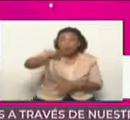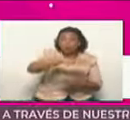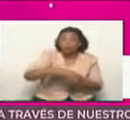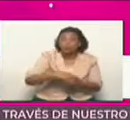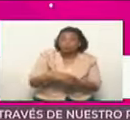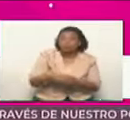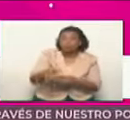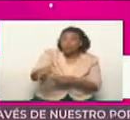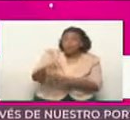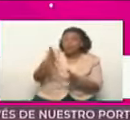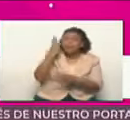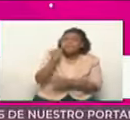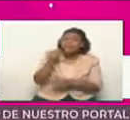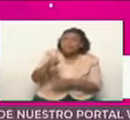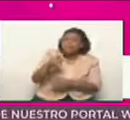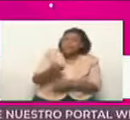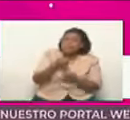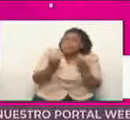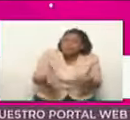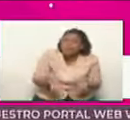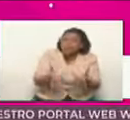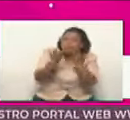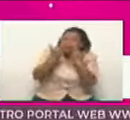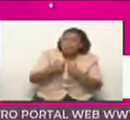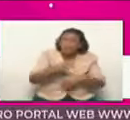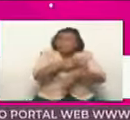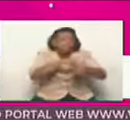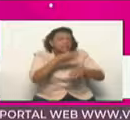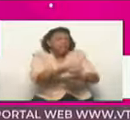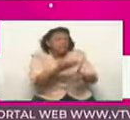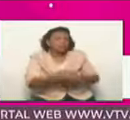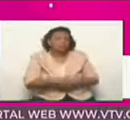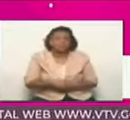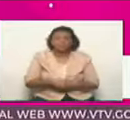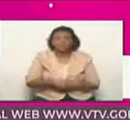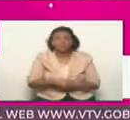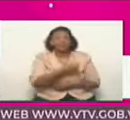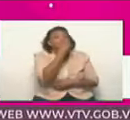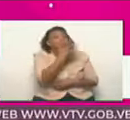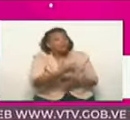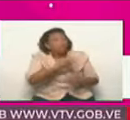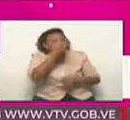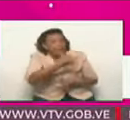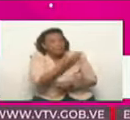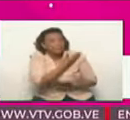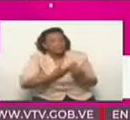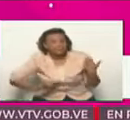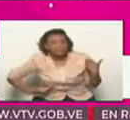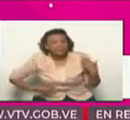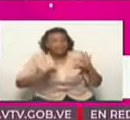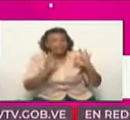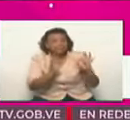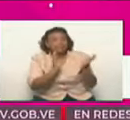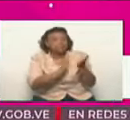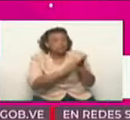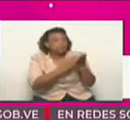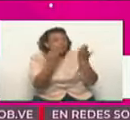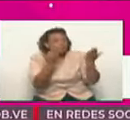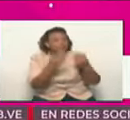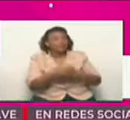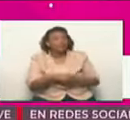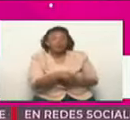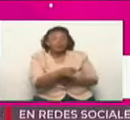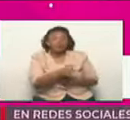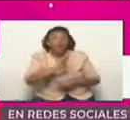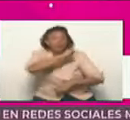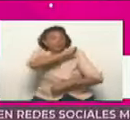van todas estas experiencias tan hermosas que nos describe la ministra? Adelante. Bueno, buenas tardes, señor presidente. Yo soy